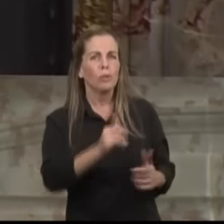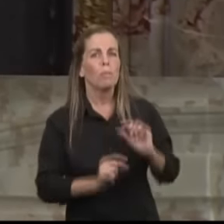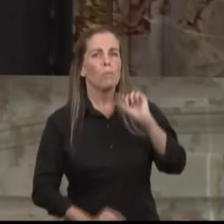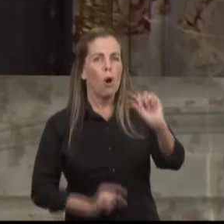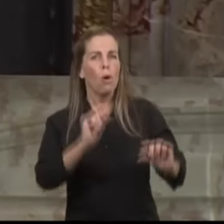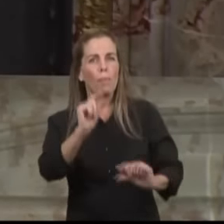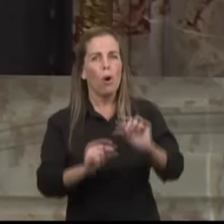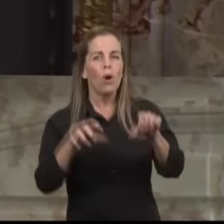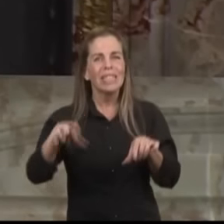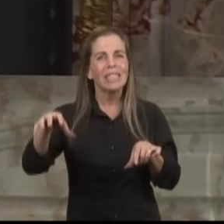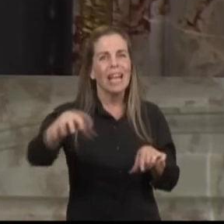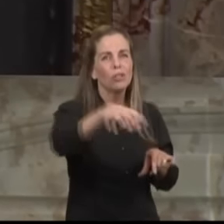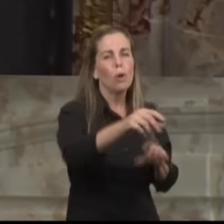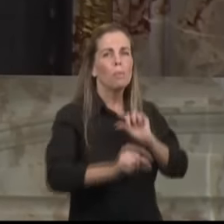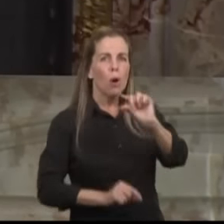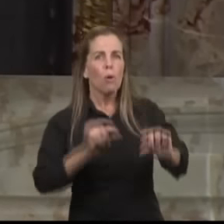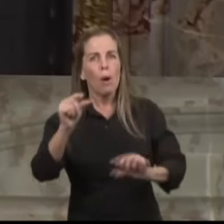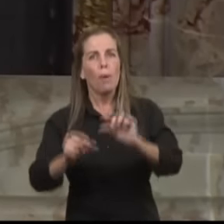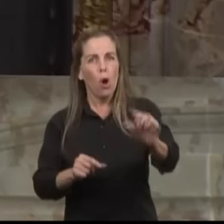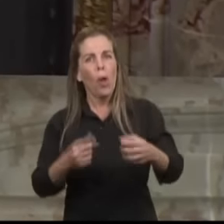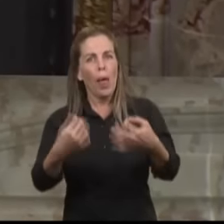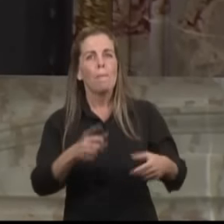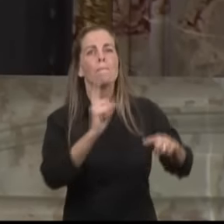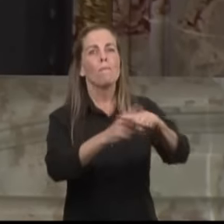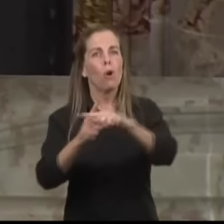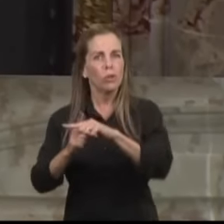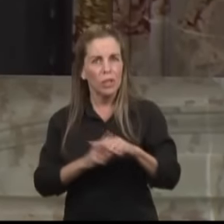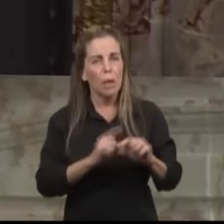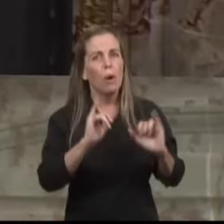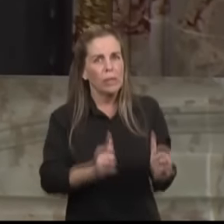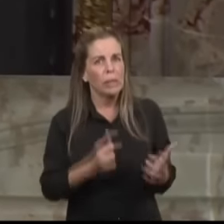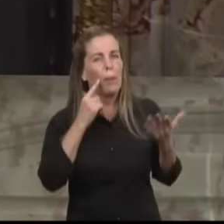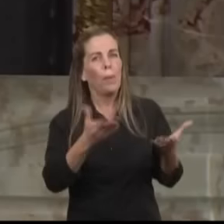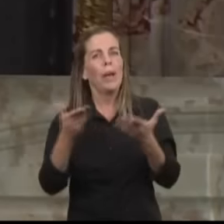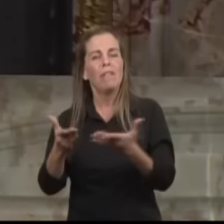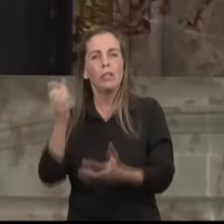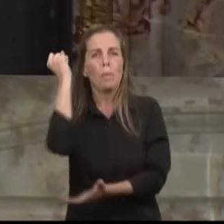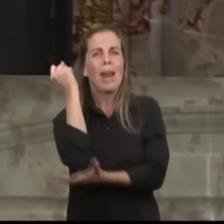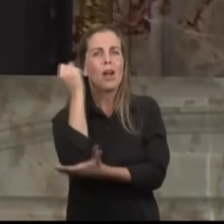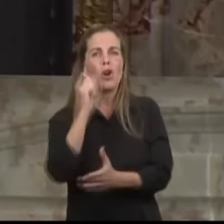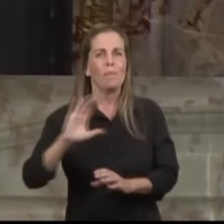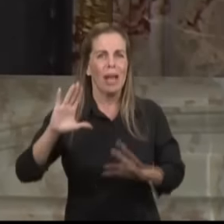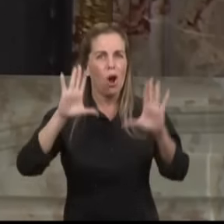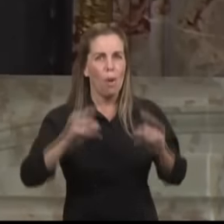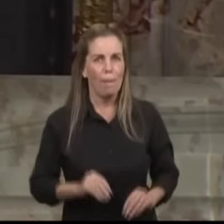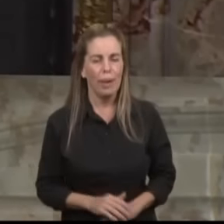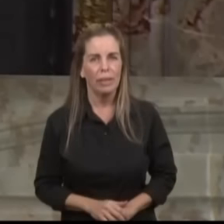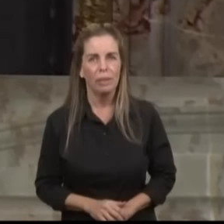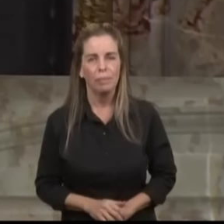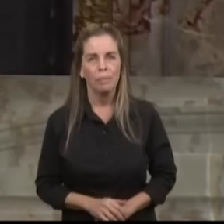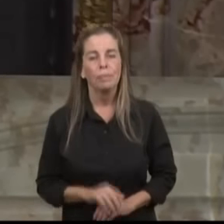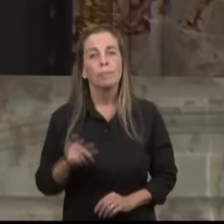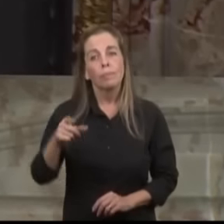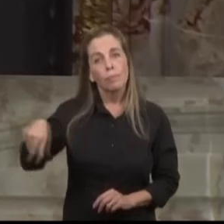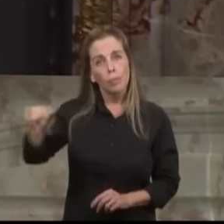por sector está rindiendo frutos y que pronto trasladará sus beneficios a toda la economía. Eso los